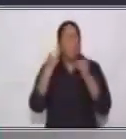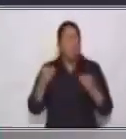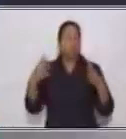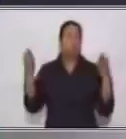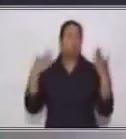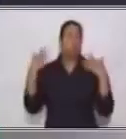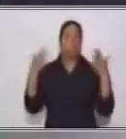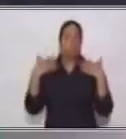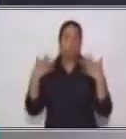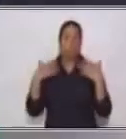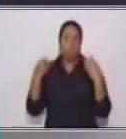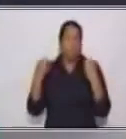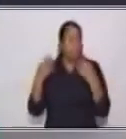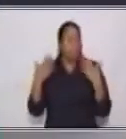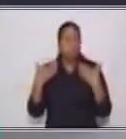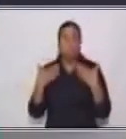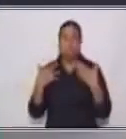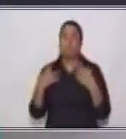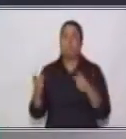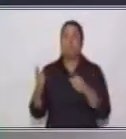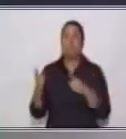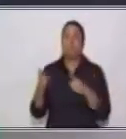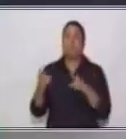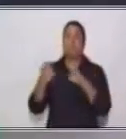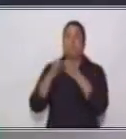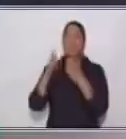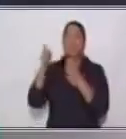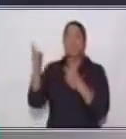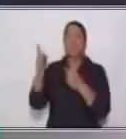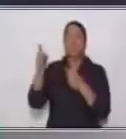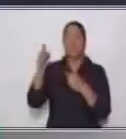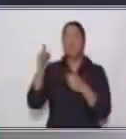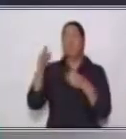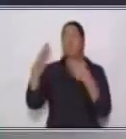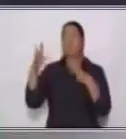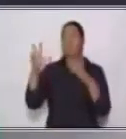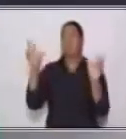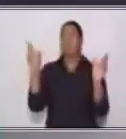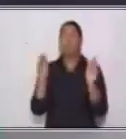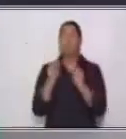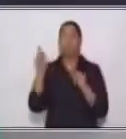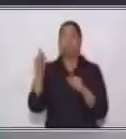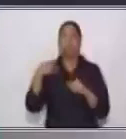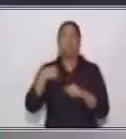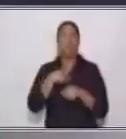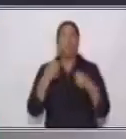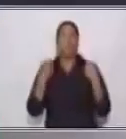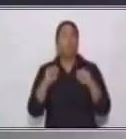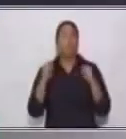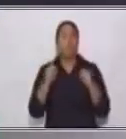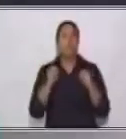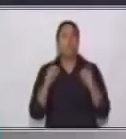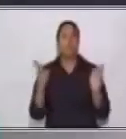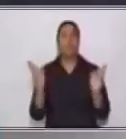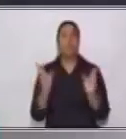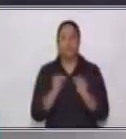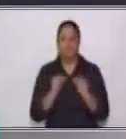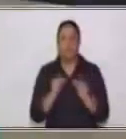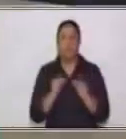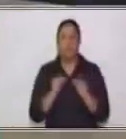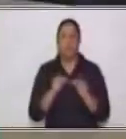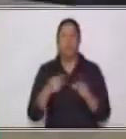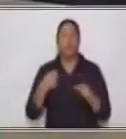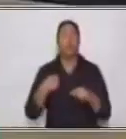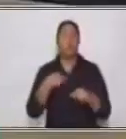exterior. Este era nuestro texto, breve, y logramos establecer un resumen, logramos extraer un resumen y